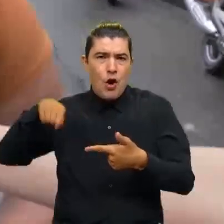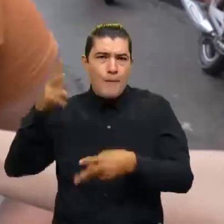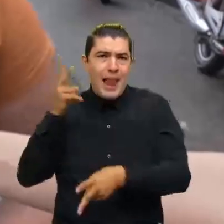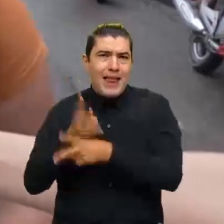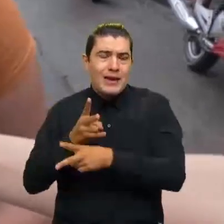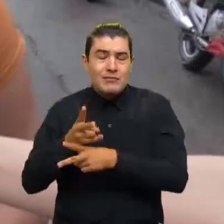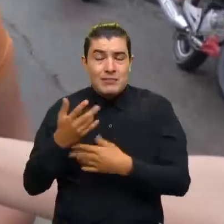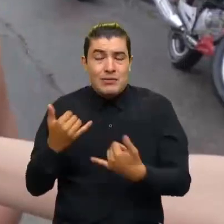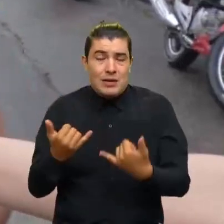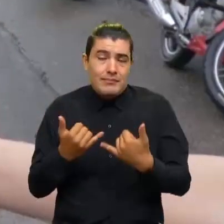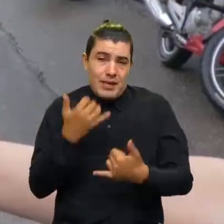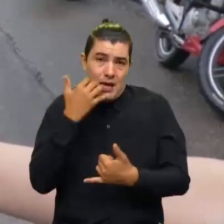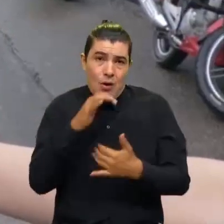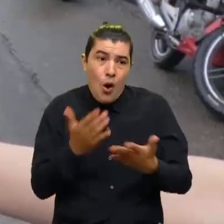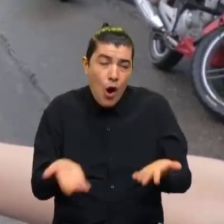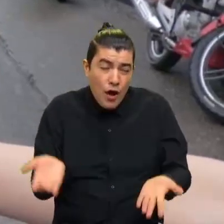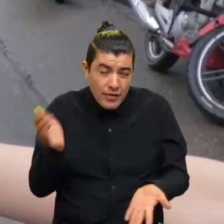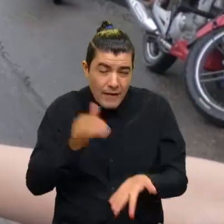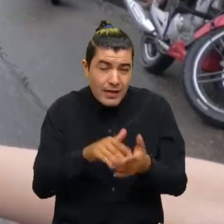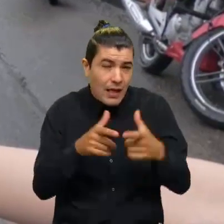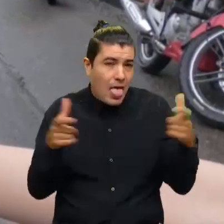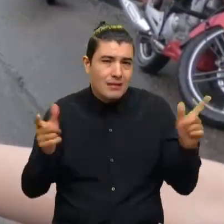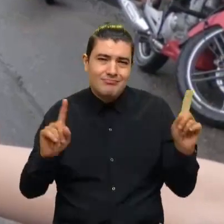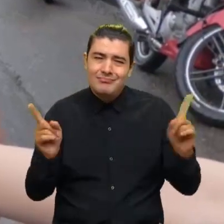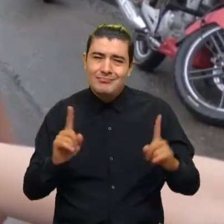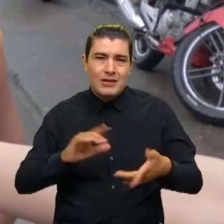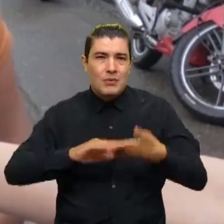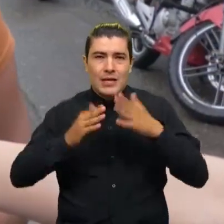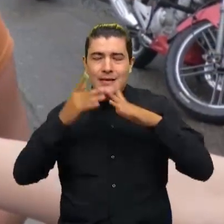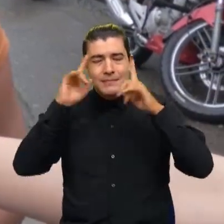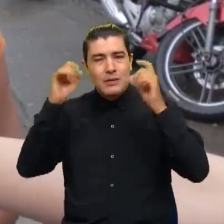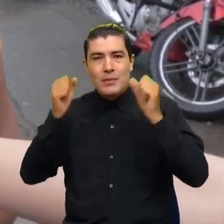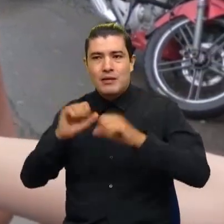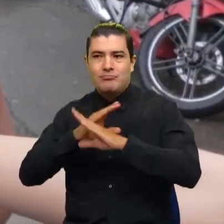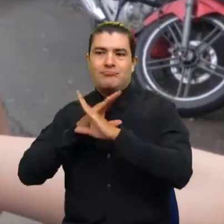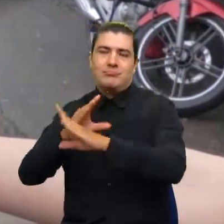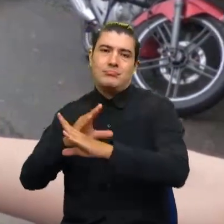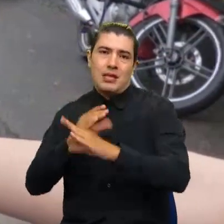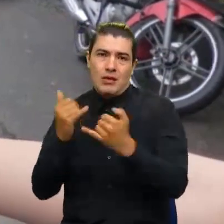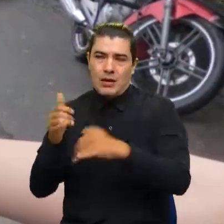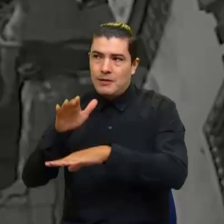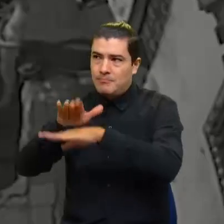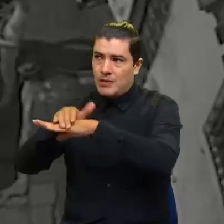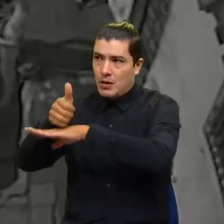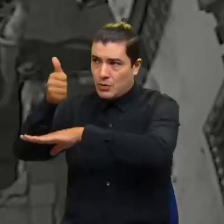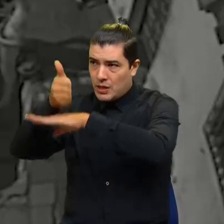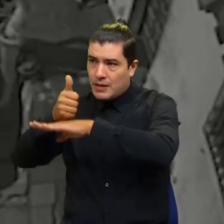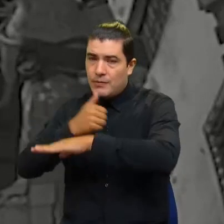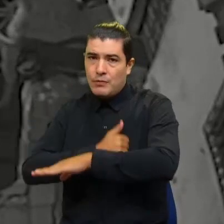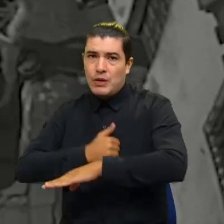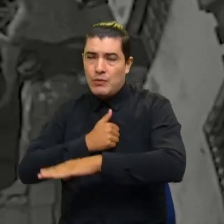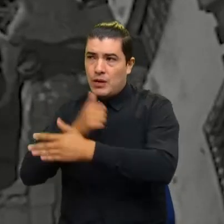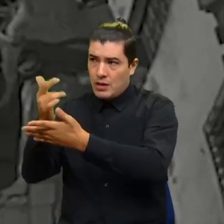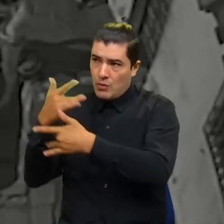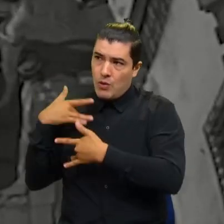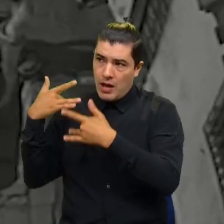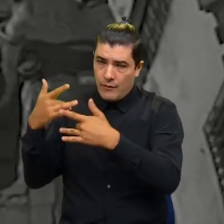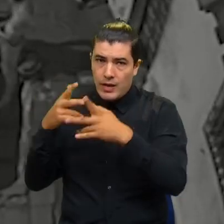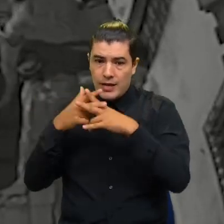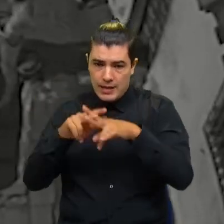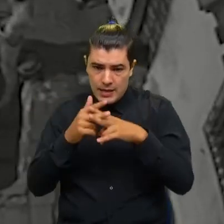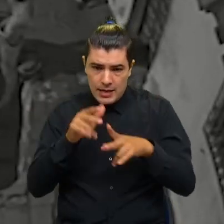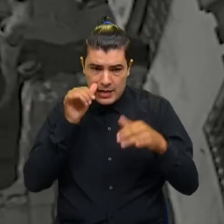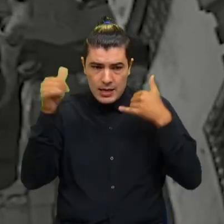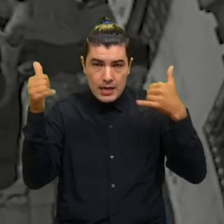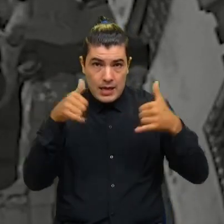índices de inseguridad que está presentando el barrio y hacemos la solicitud a las autoridades que nos colaboren con el mantenimiento de las cámaras. Los residentes del barrio Carora piden